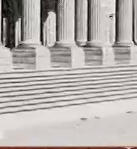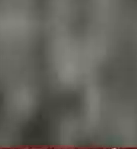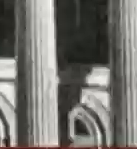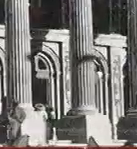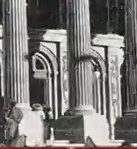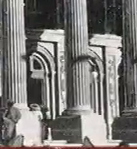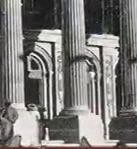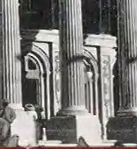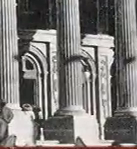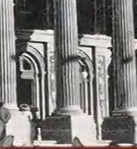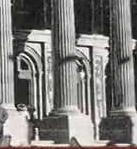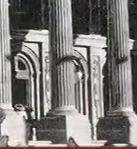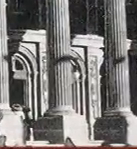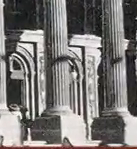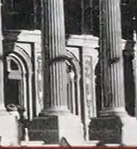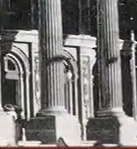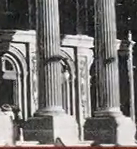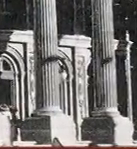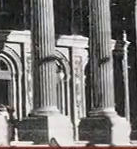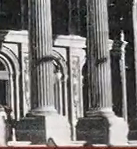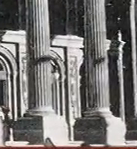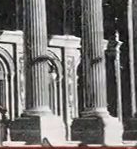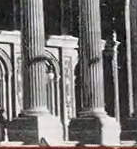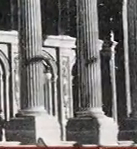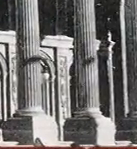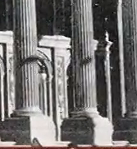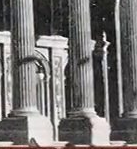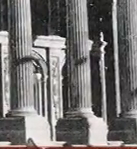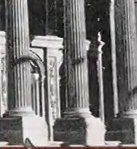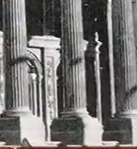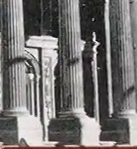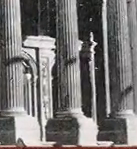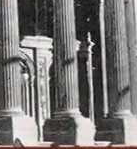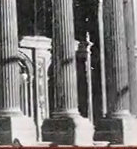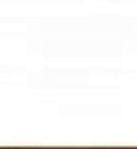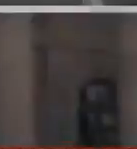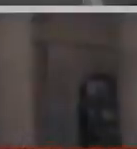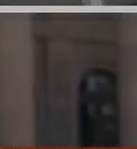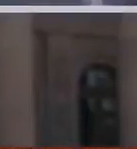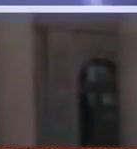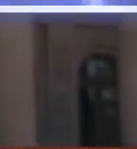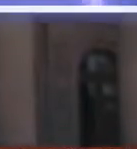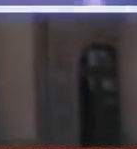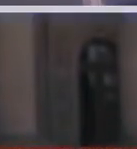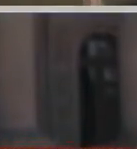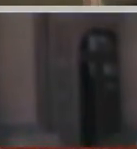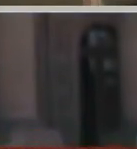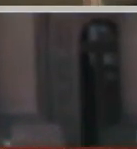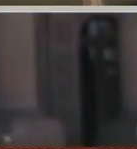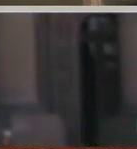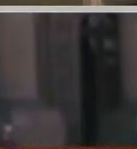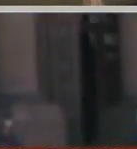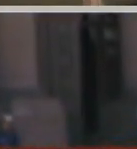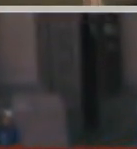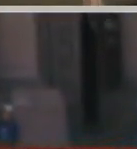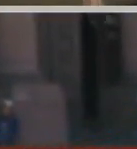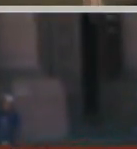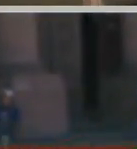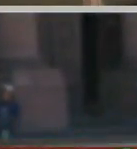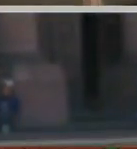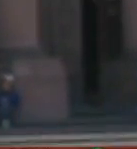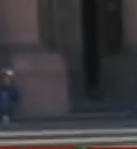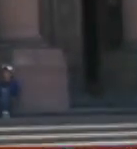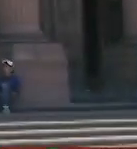Noriega e inaugurado el 4 de diciembre de 1894. De estilo neoclásico e influencia